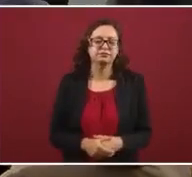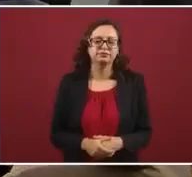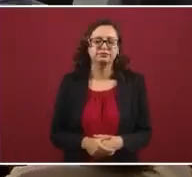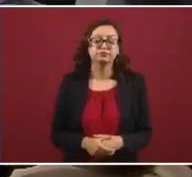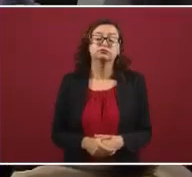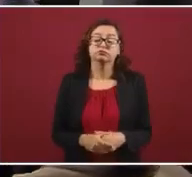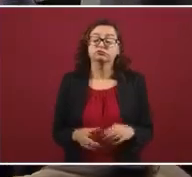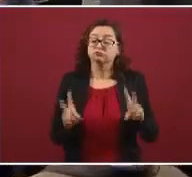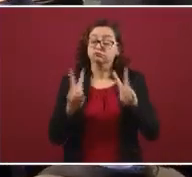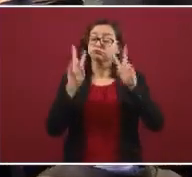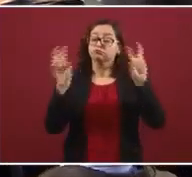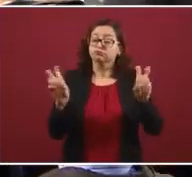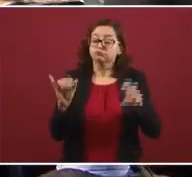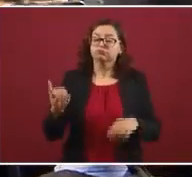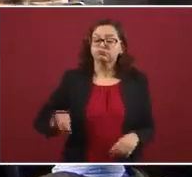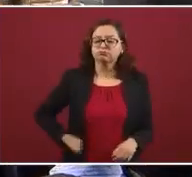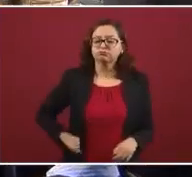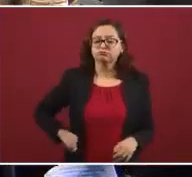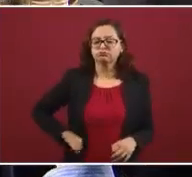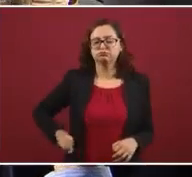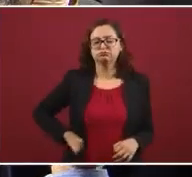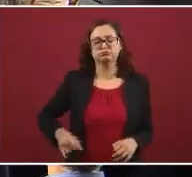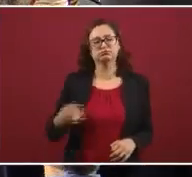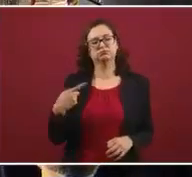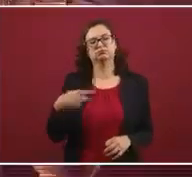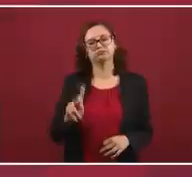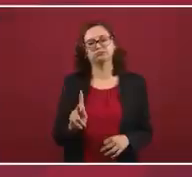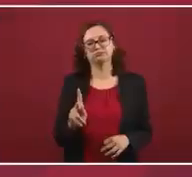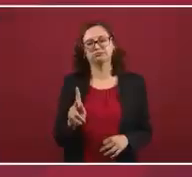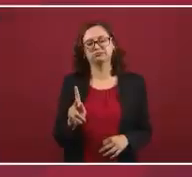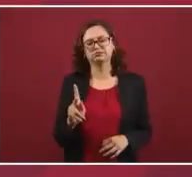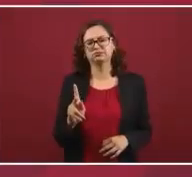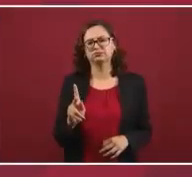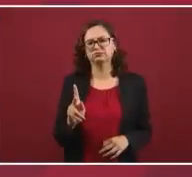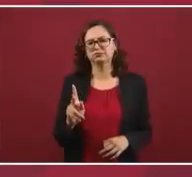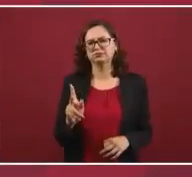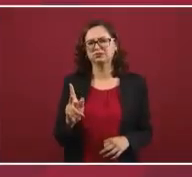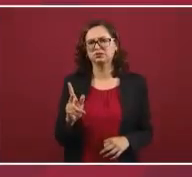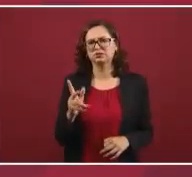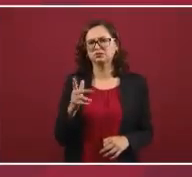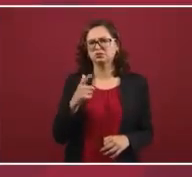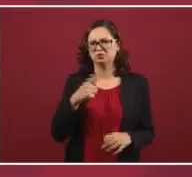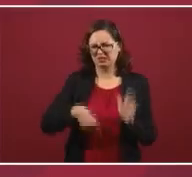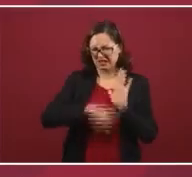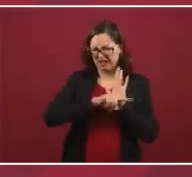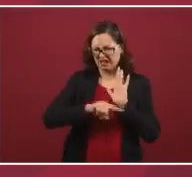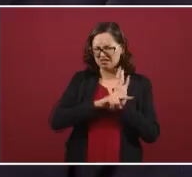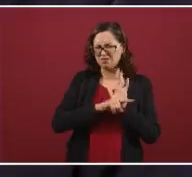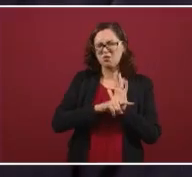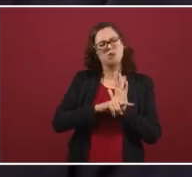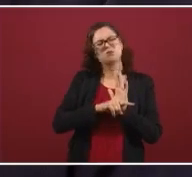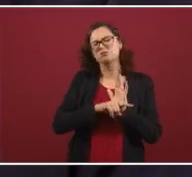pero no en mal plan, sino para ver,